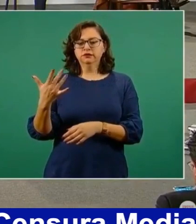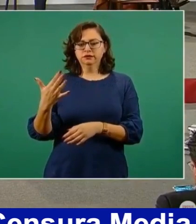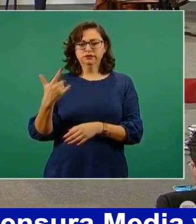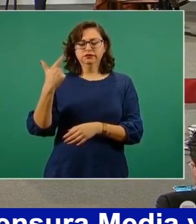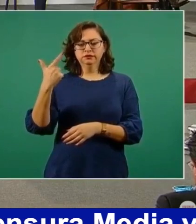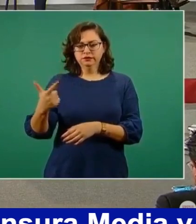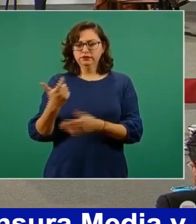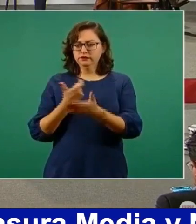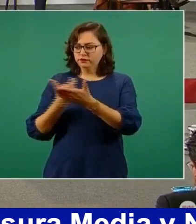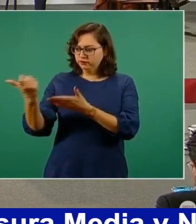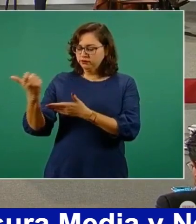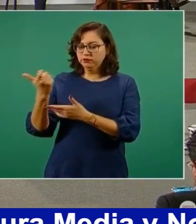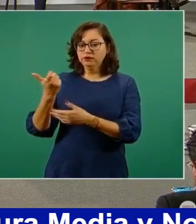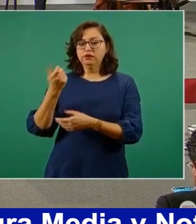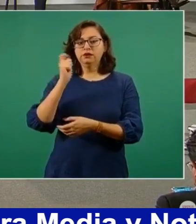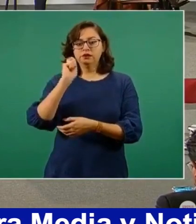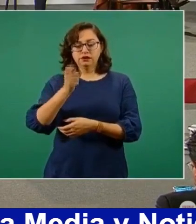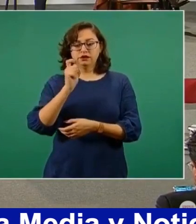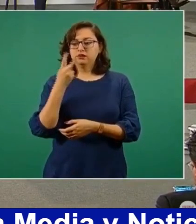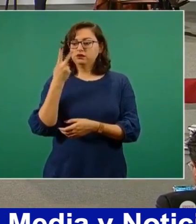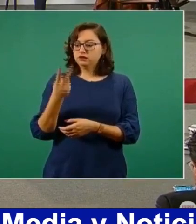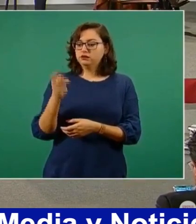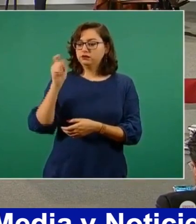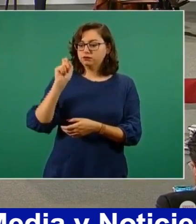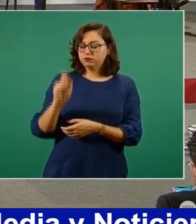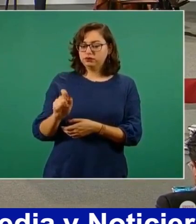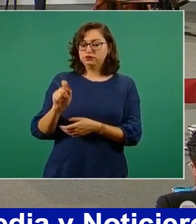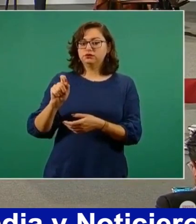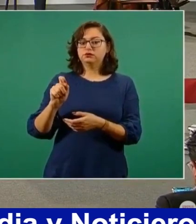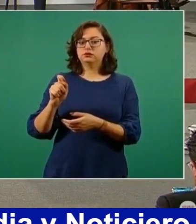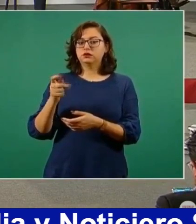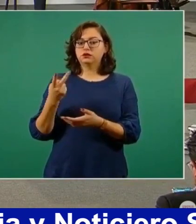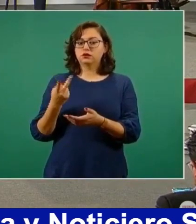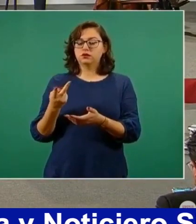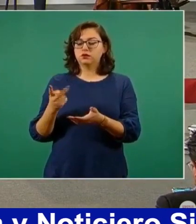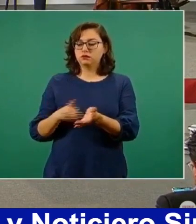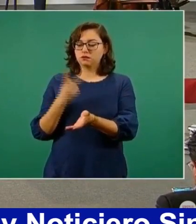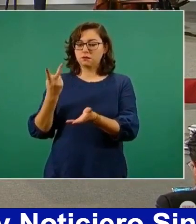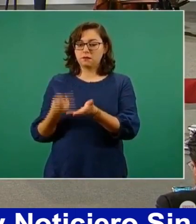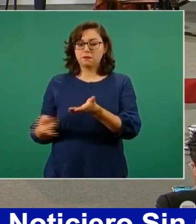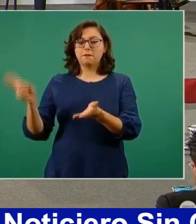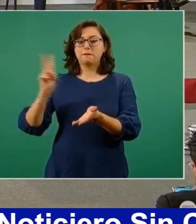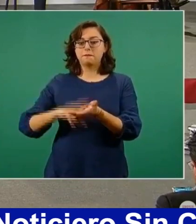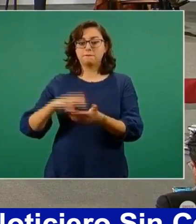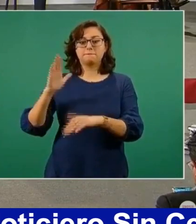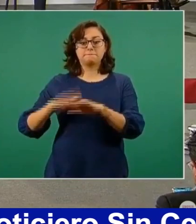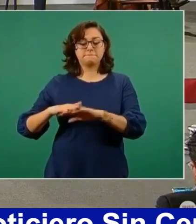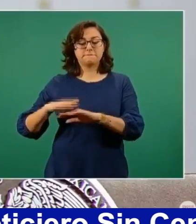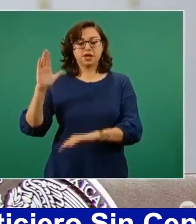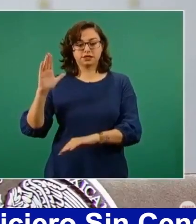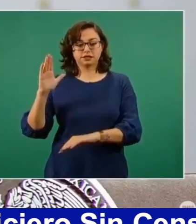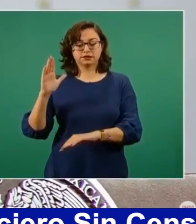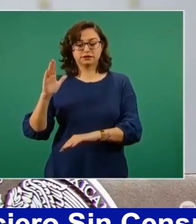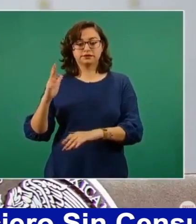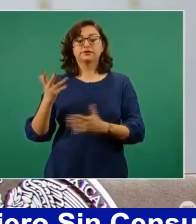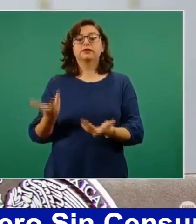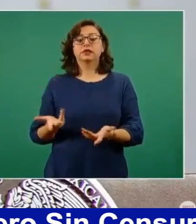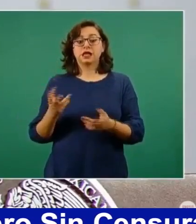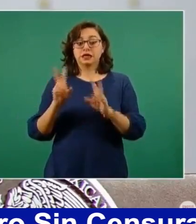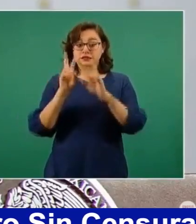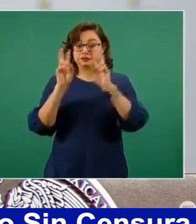7,300 pesos. Con la propuesta se incrementará a 57 días, es decir,